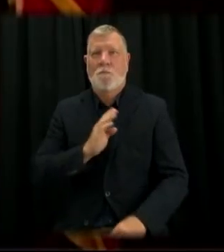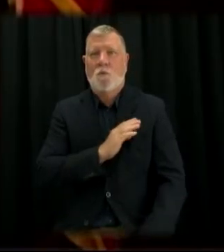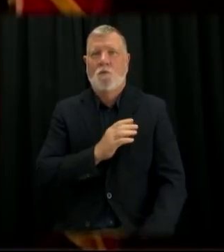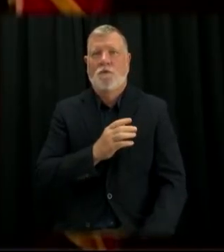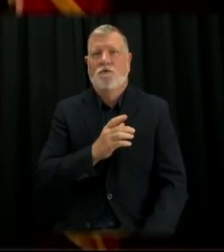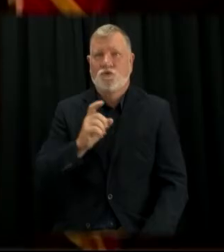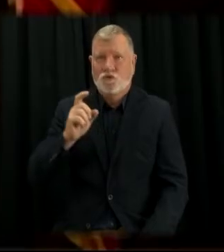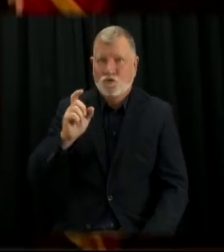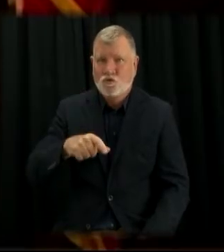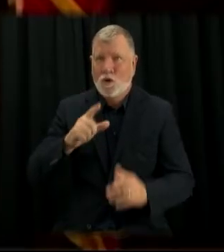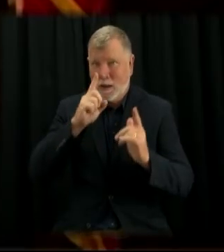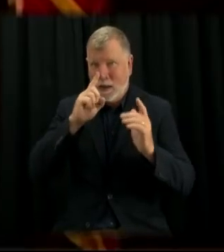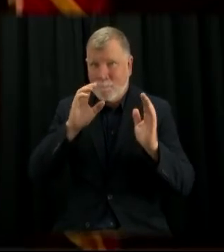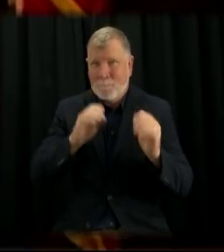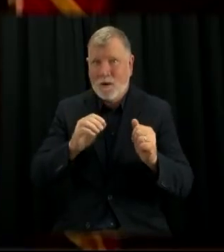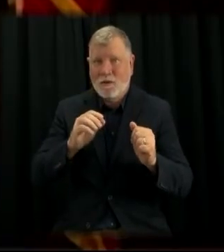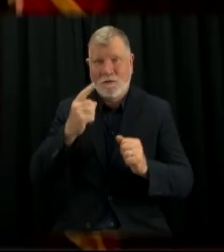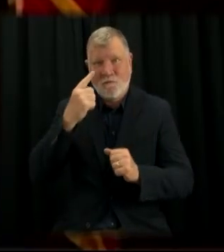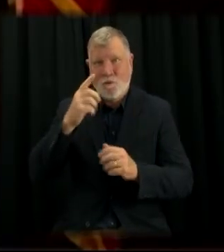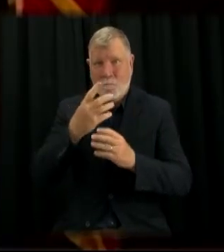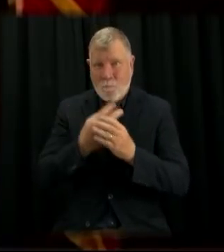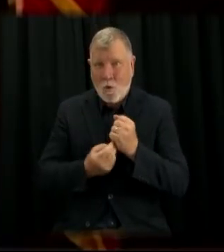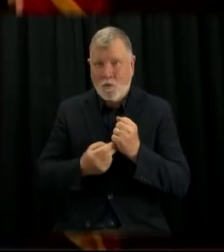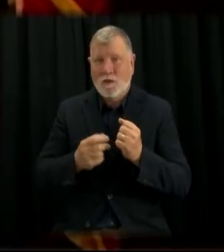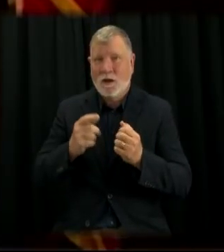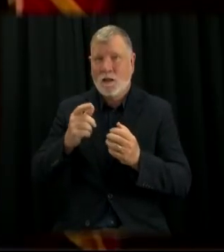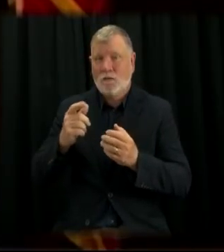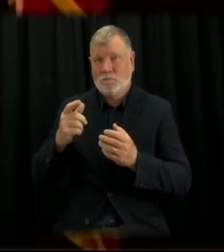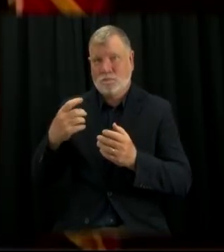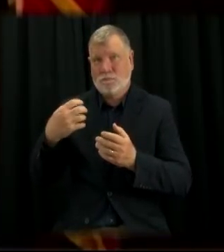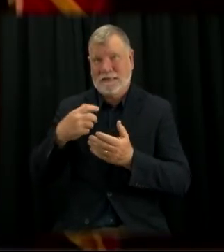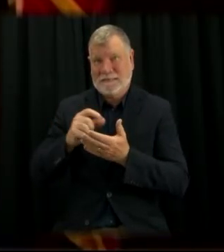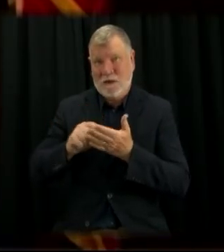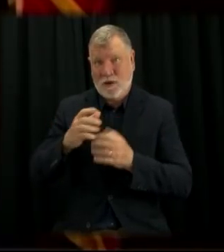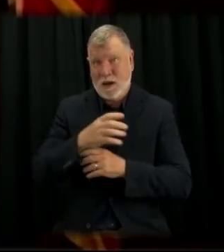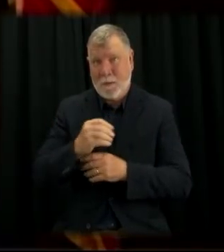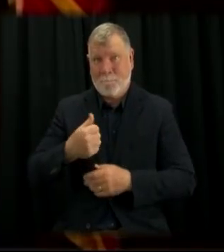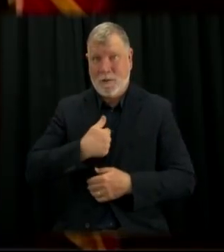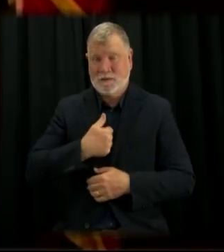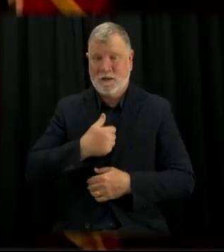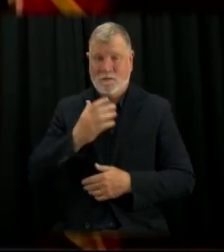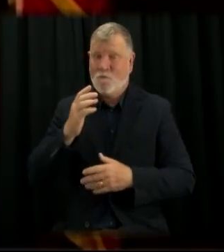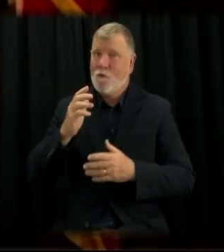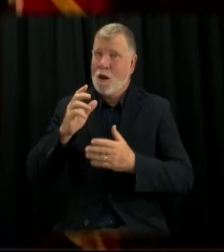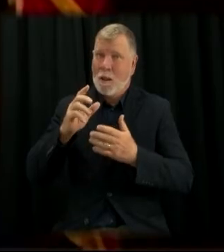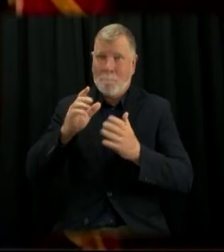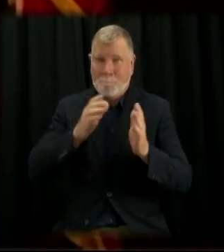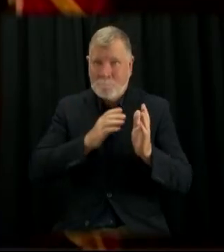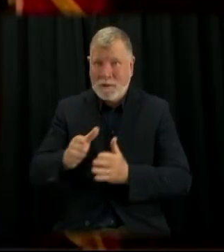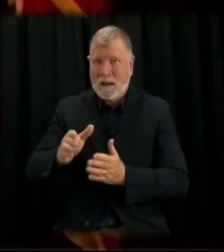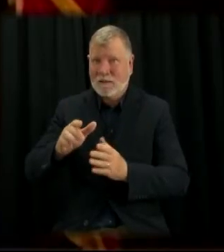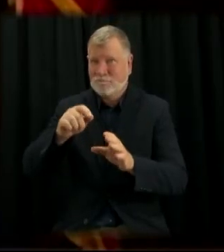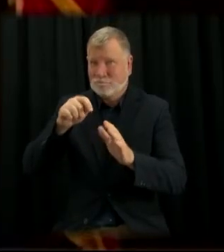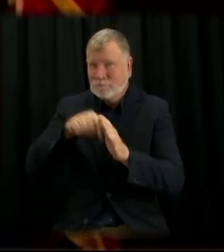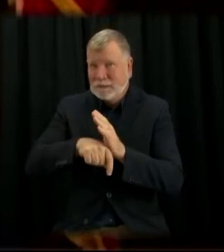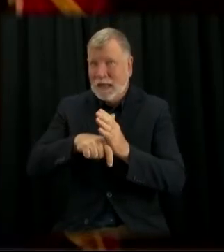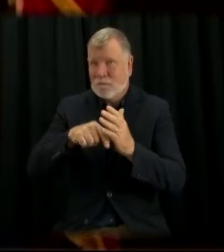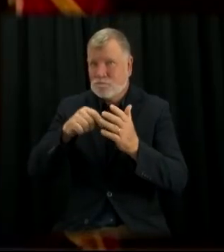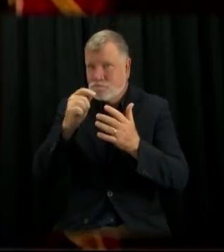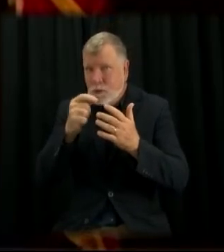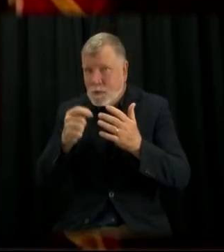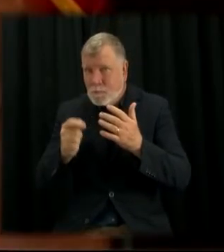Junta debe esperar para ambos secretarios y de mí de someter un plan detallado que estará basado